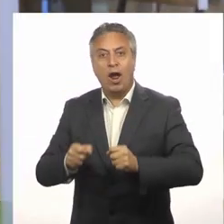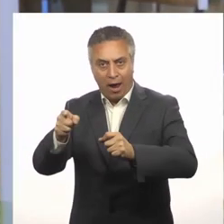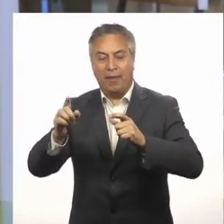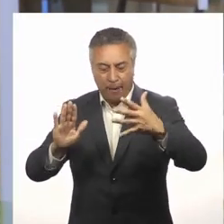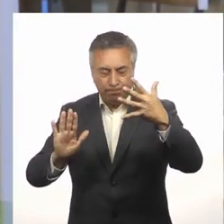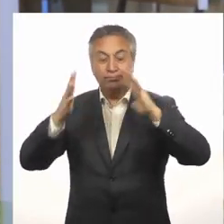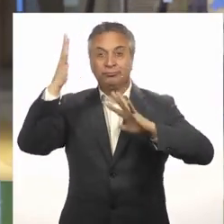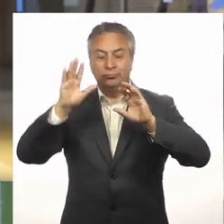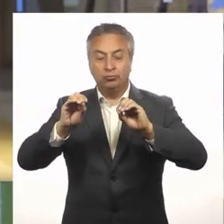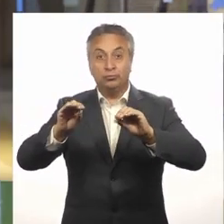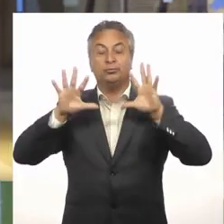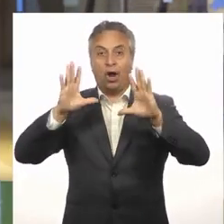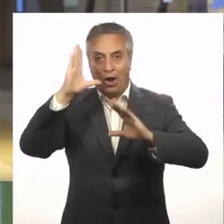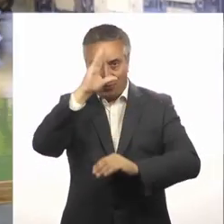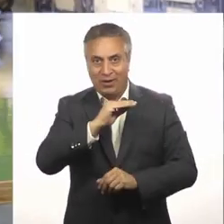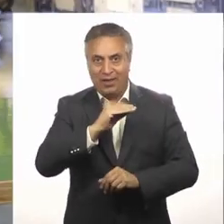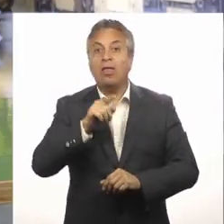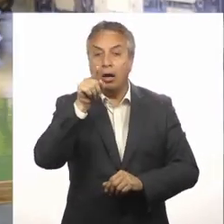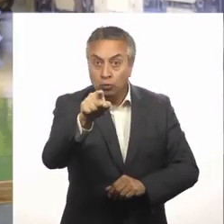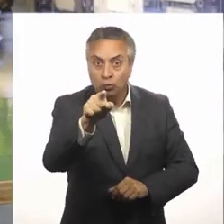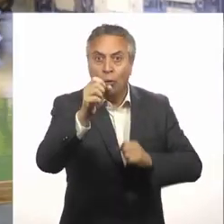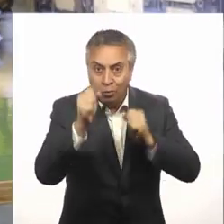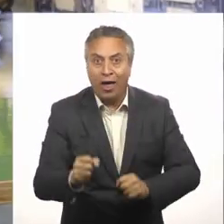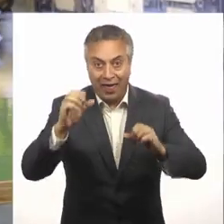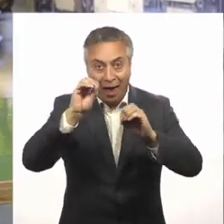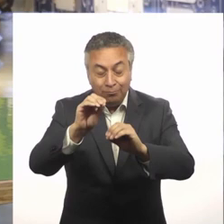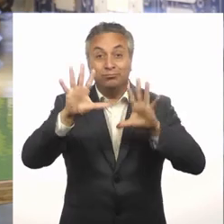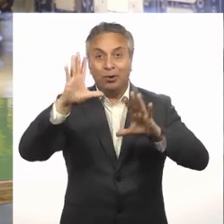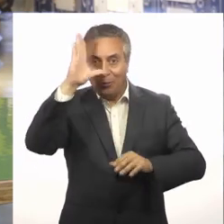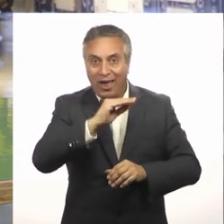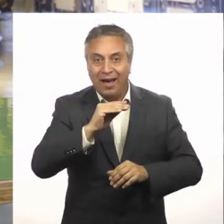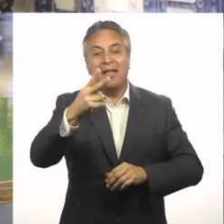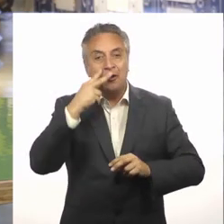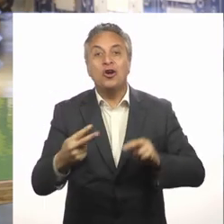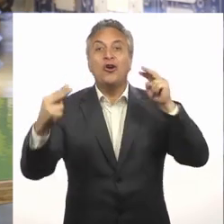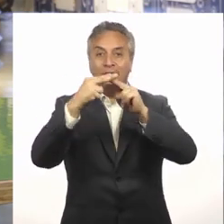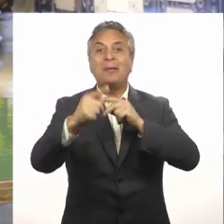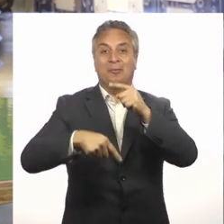Te invito a que tú puedas brillar en la oscuridad y nos vemos en una próxima oportunidad.